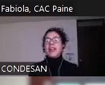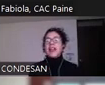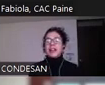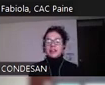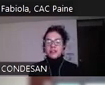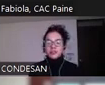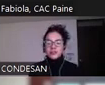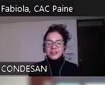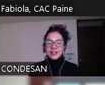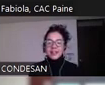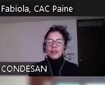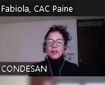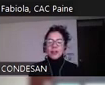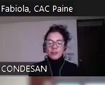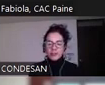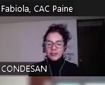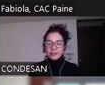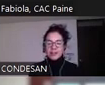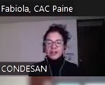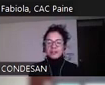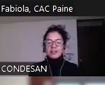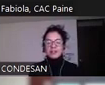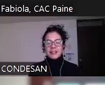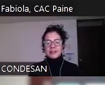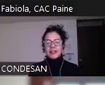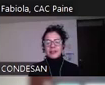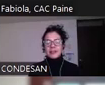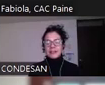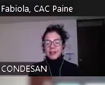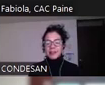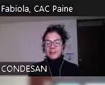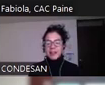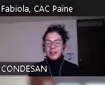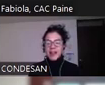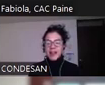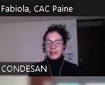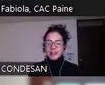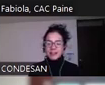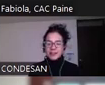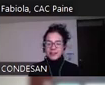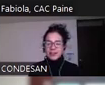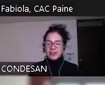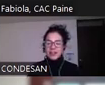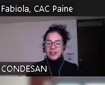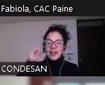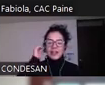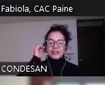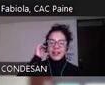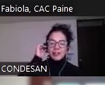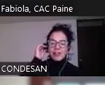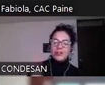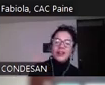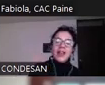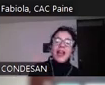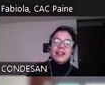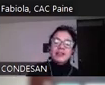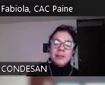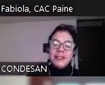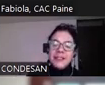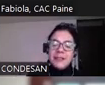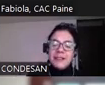ha sido docente y ha ocupado múltiples cargos directivos en el ministerio de ambiente agua y transición ecológica de Ecuador